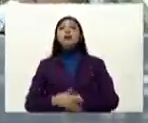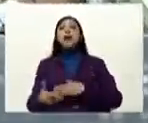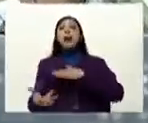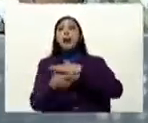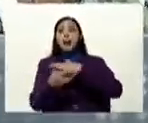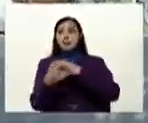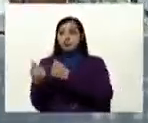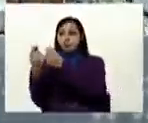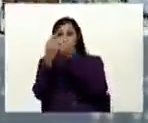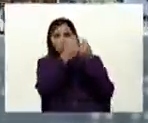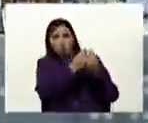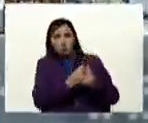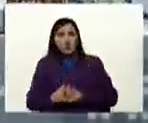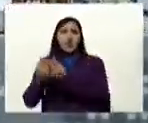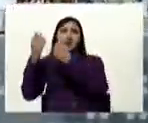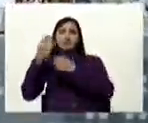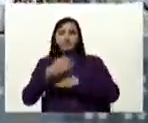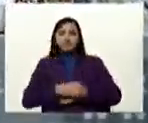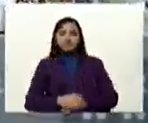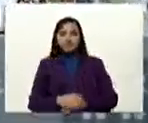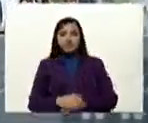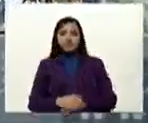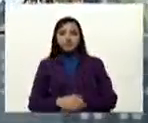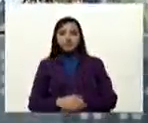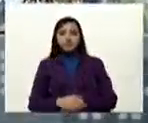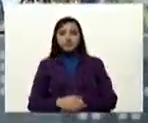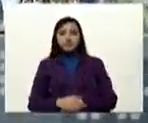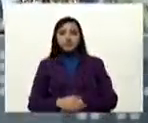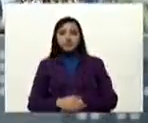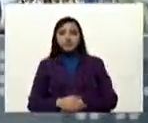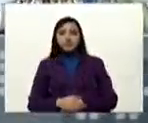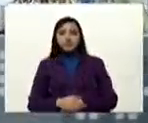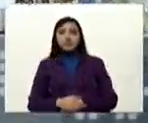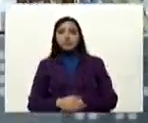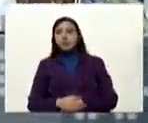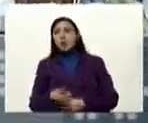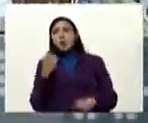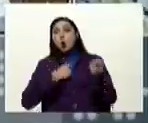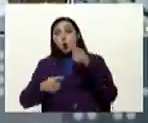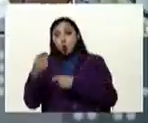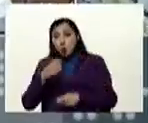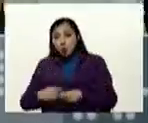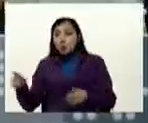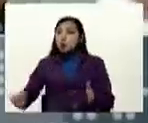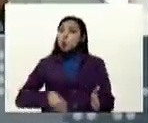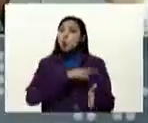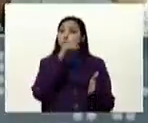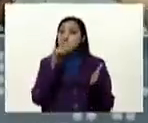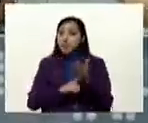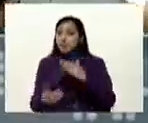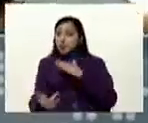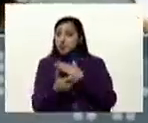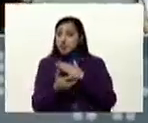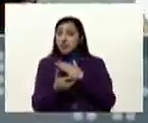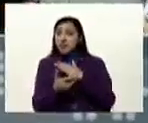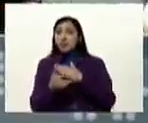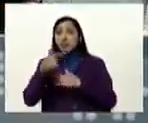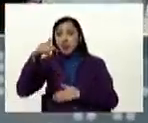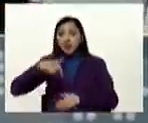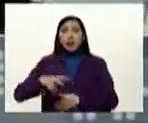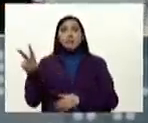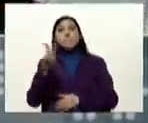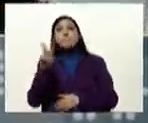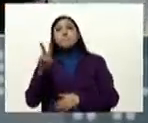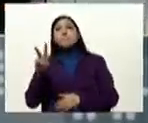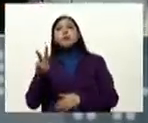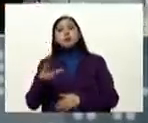digital. El bolívar digital. Comercio 100% digital, Venezuela.